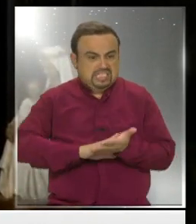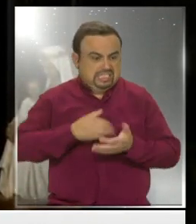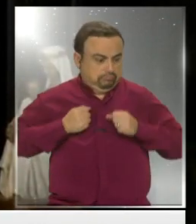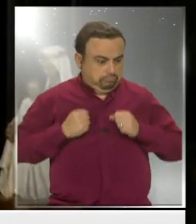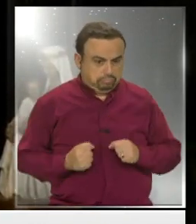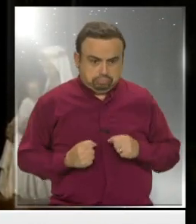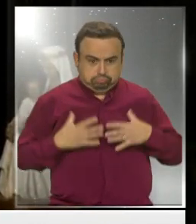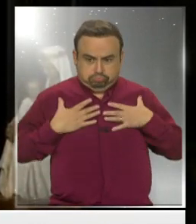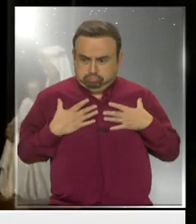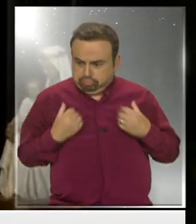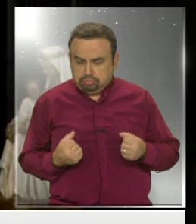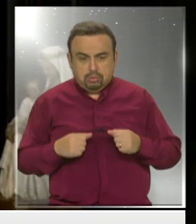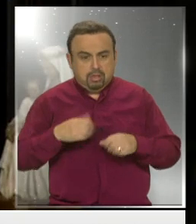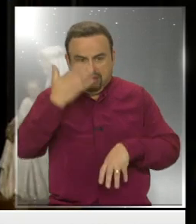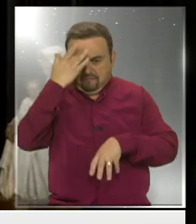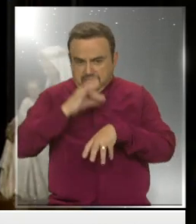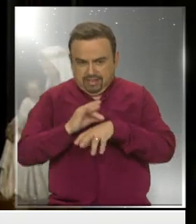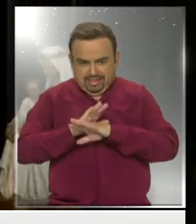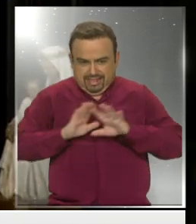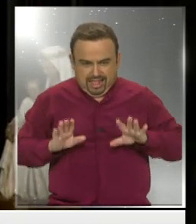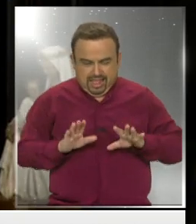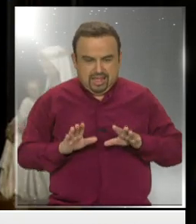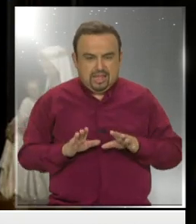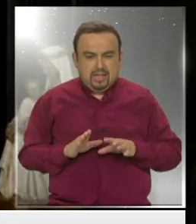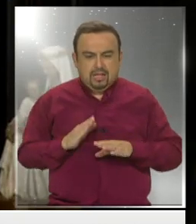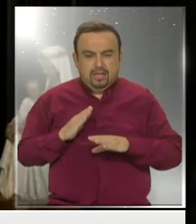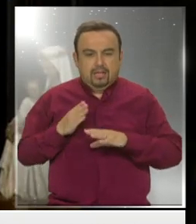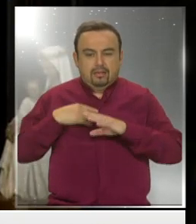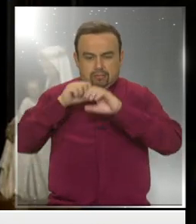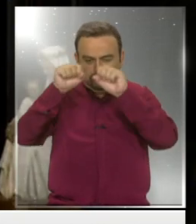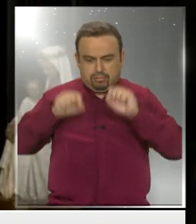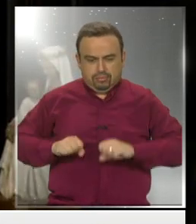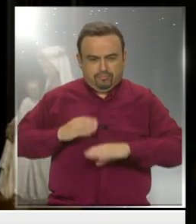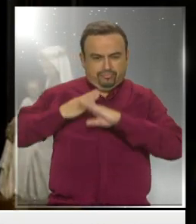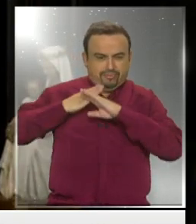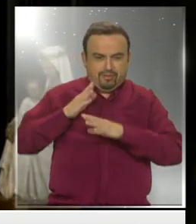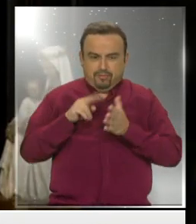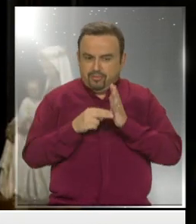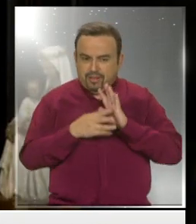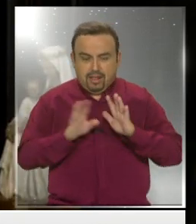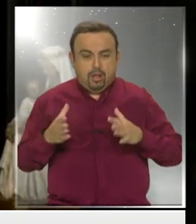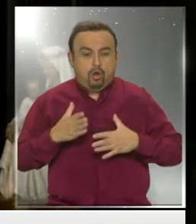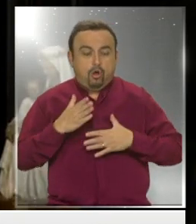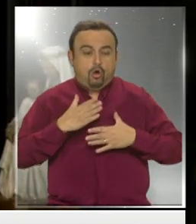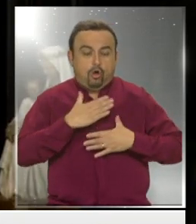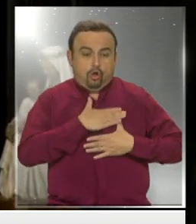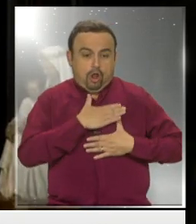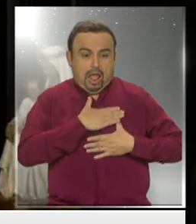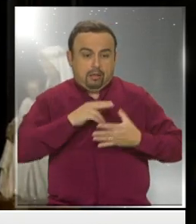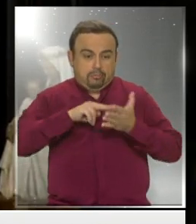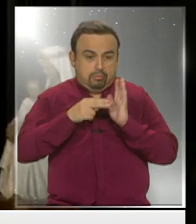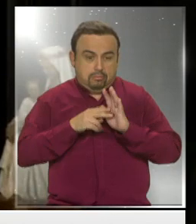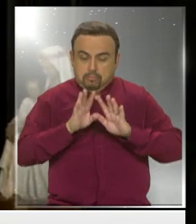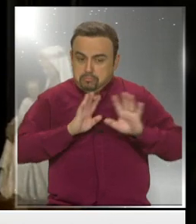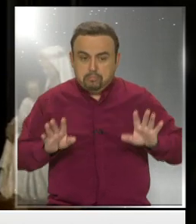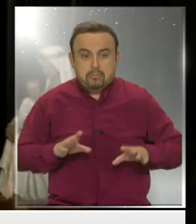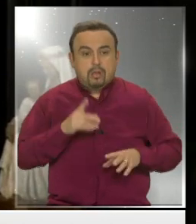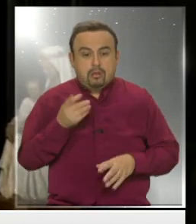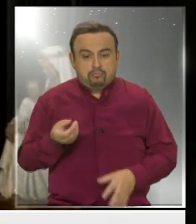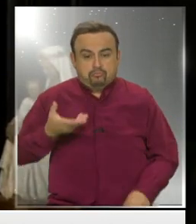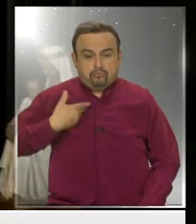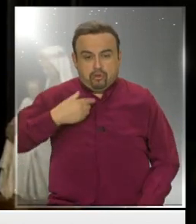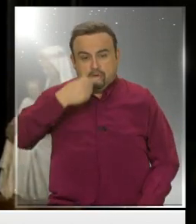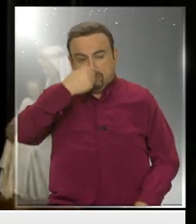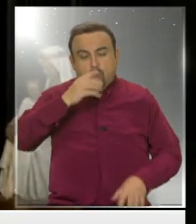y no tiene una enfermedad de inmunodeficiencia y no tiene una enfermedad cardiopulmonar la probabilidad que el